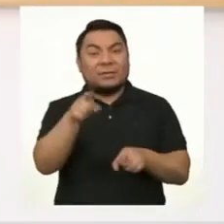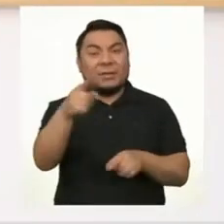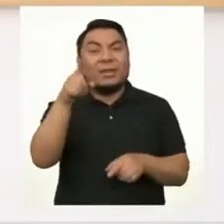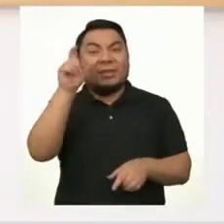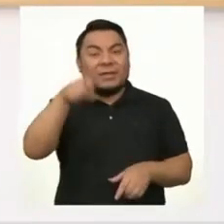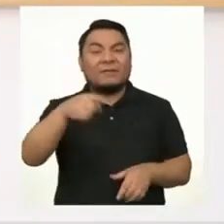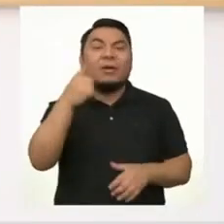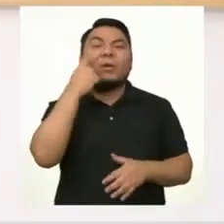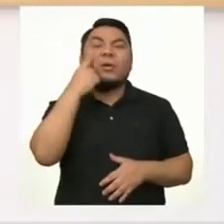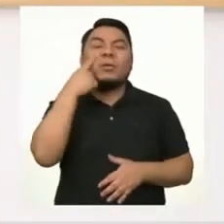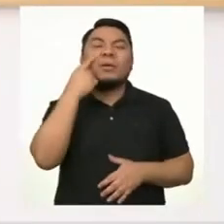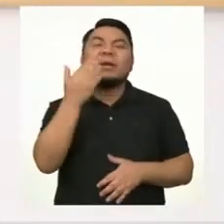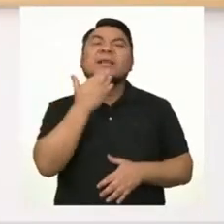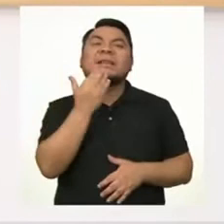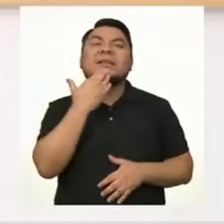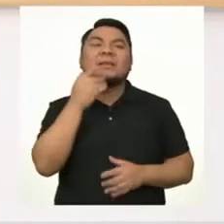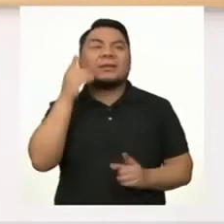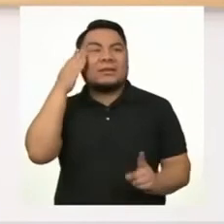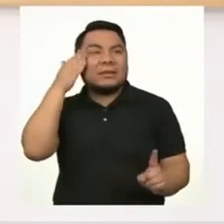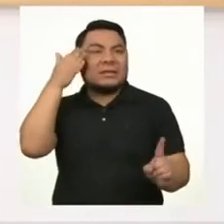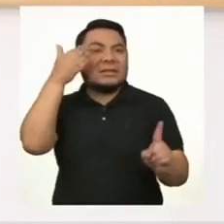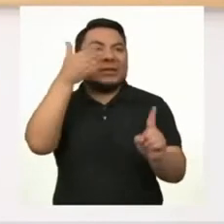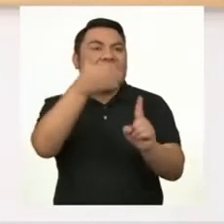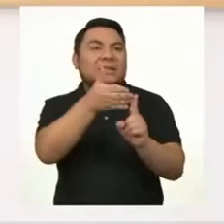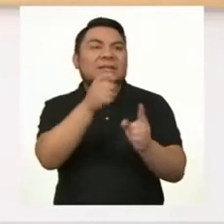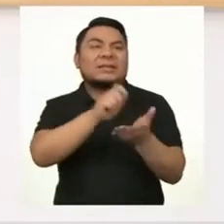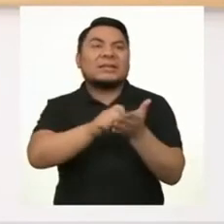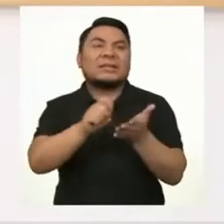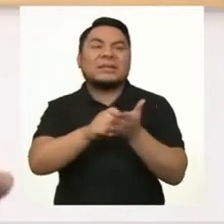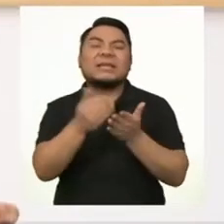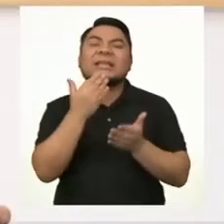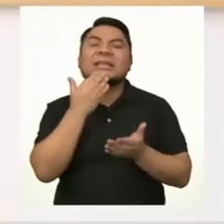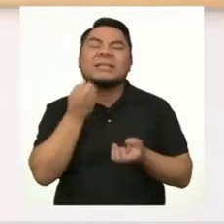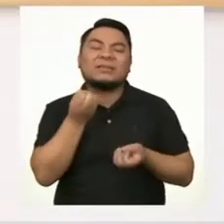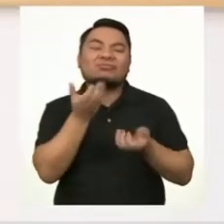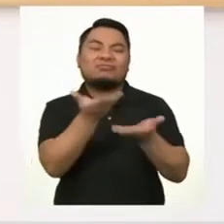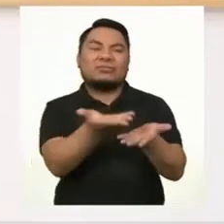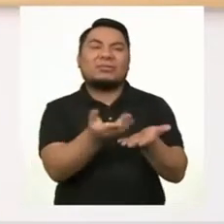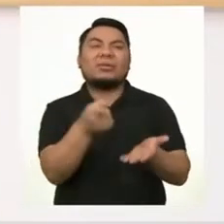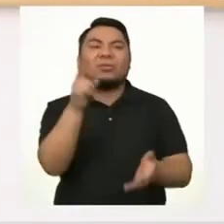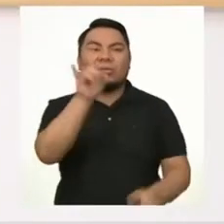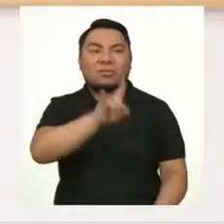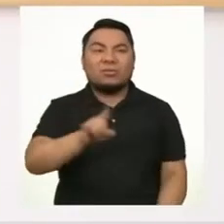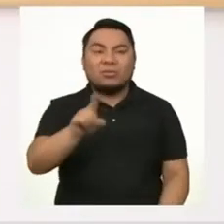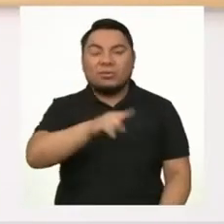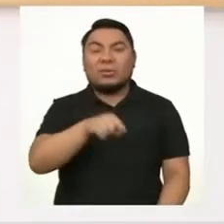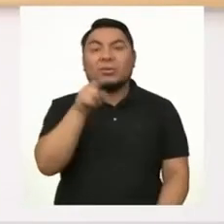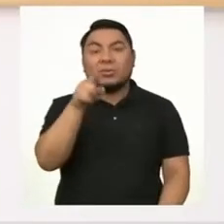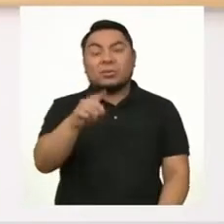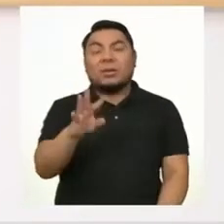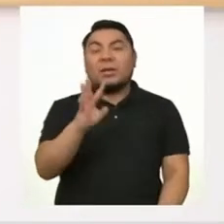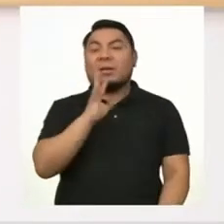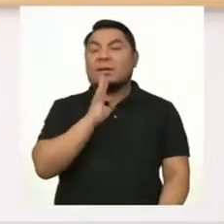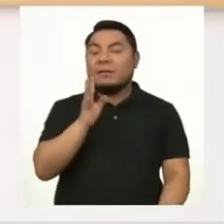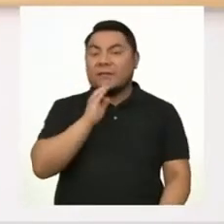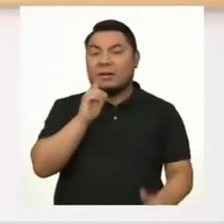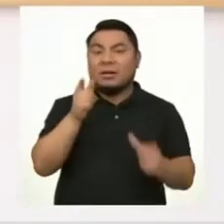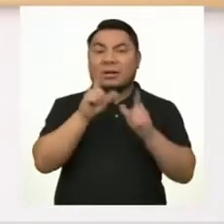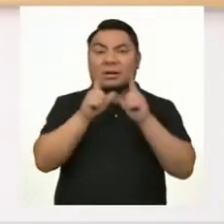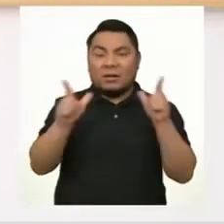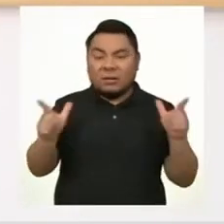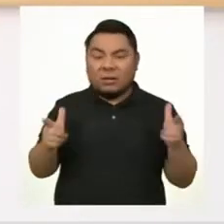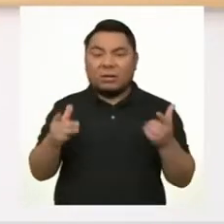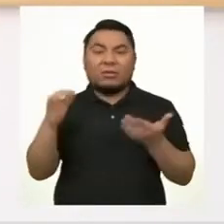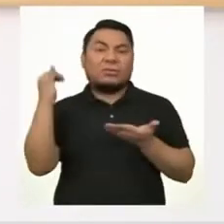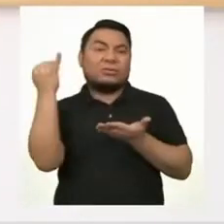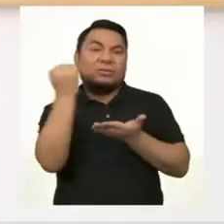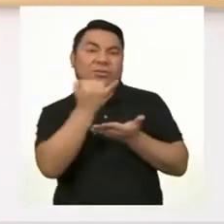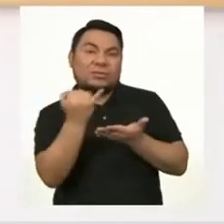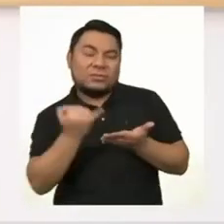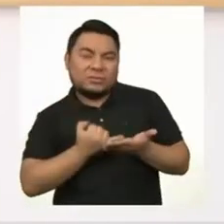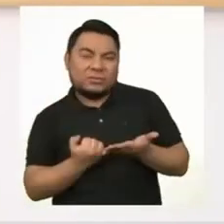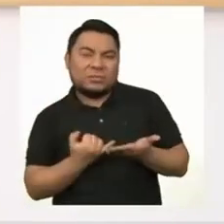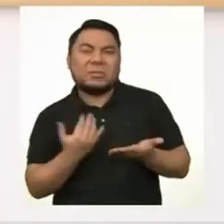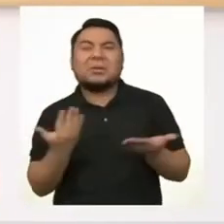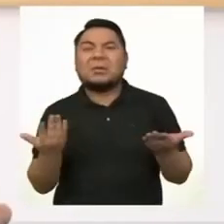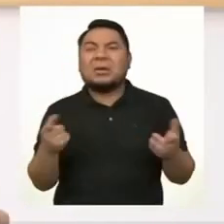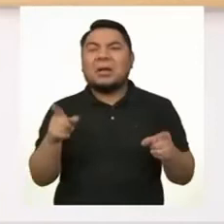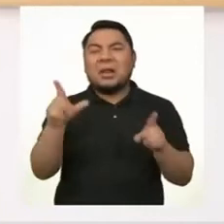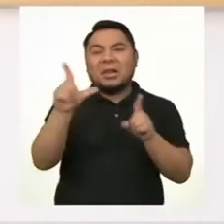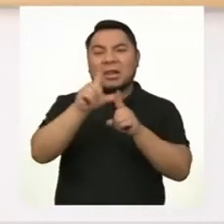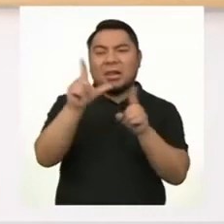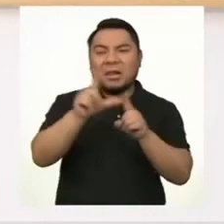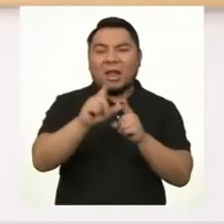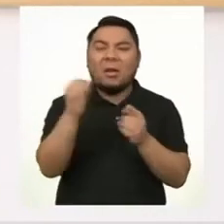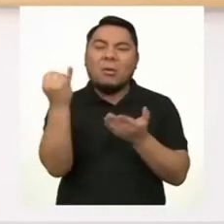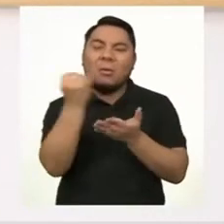conocer muy bien a quién va dirigido tu texto. Así podrás usar un lenguaje, recursos, dibujos, tipos de letra